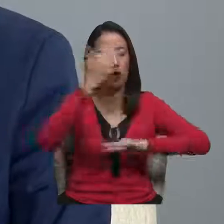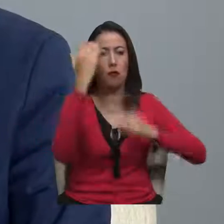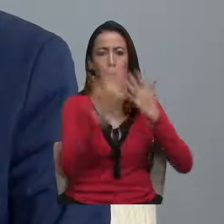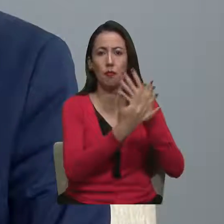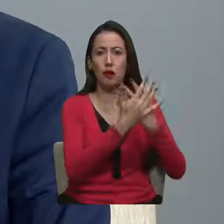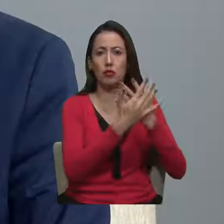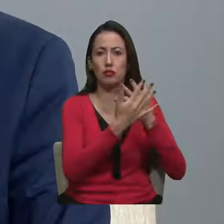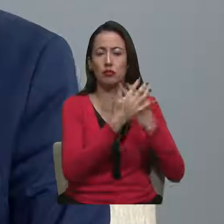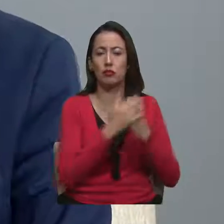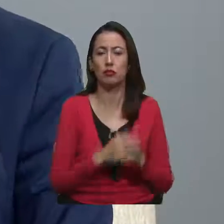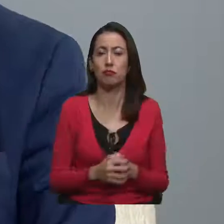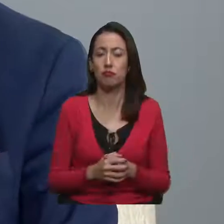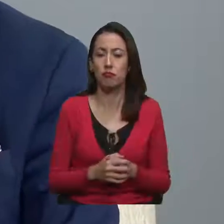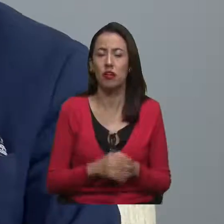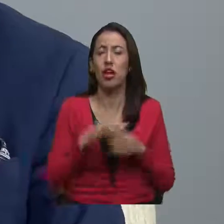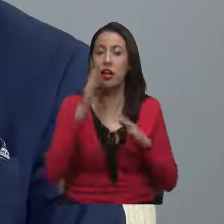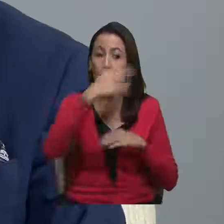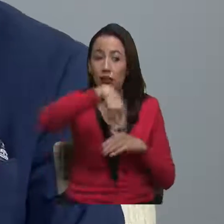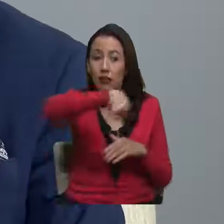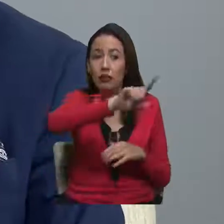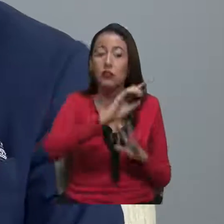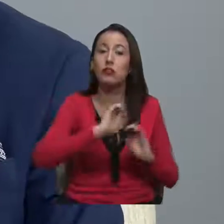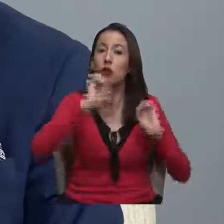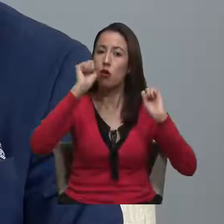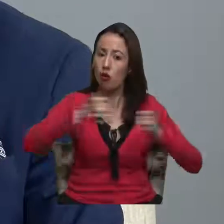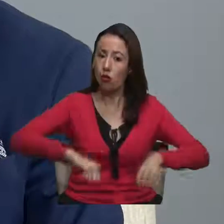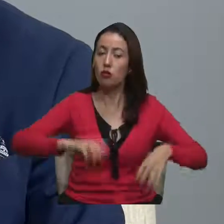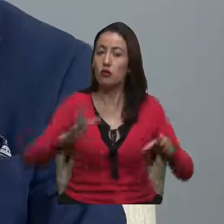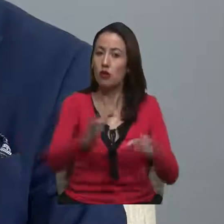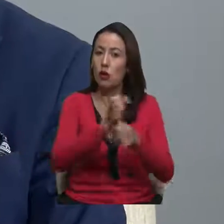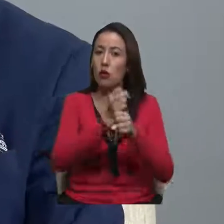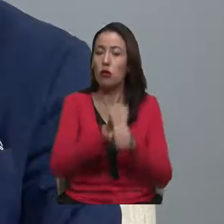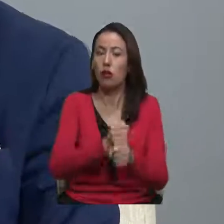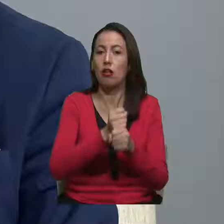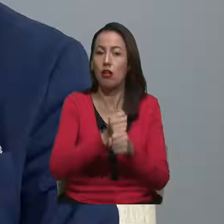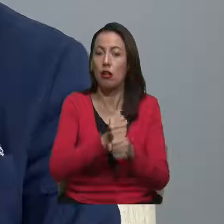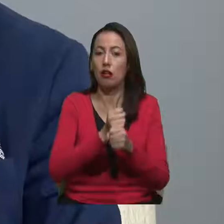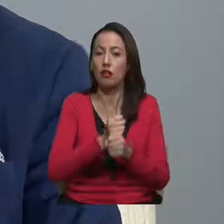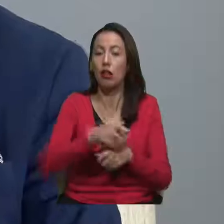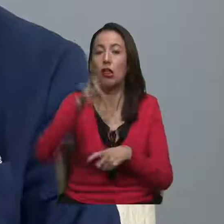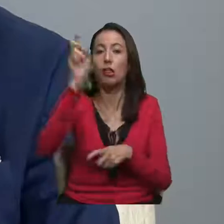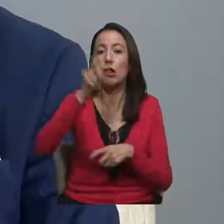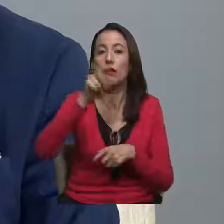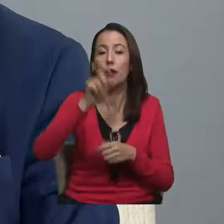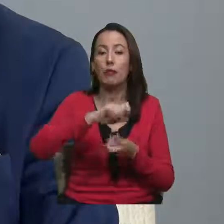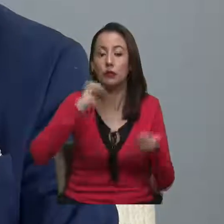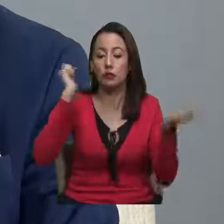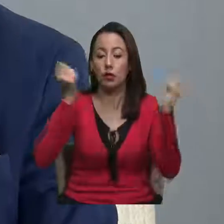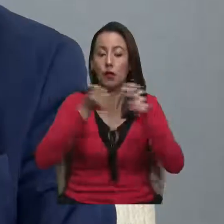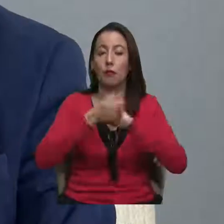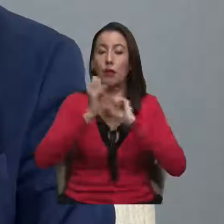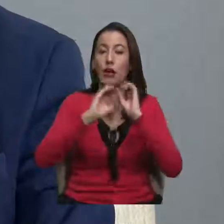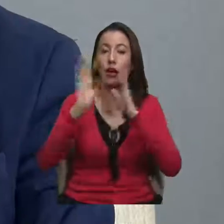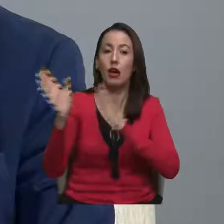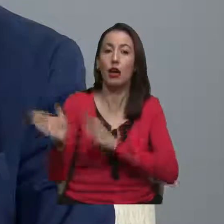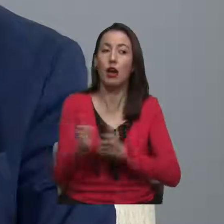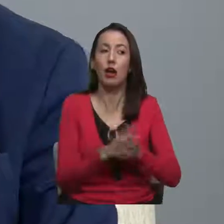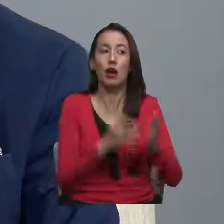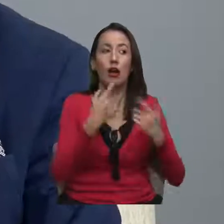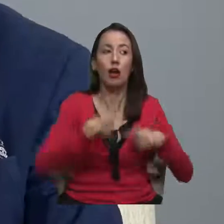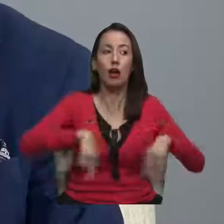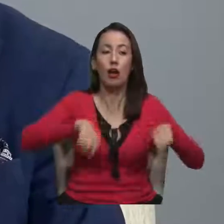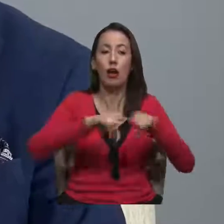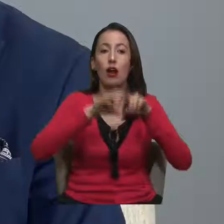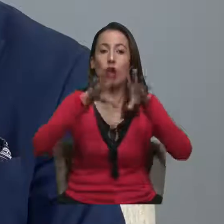policía o sea ellos nos dan la seguridad por eso es que debemos cambiar esas leyes y aparte de eso debemos